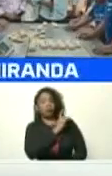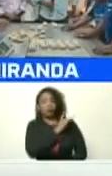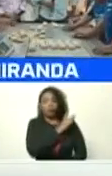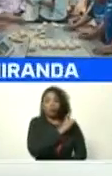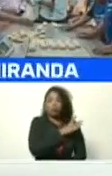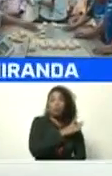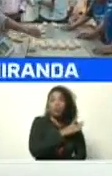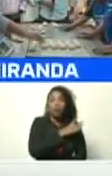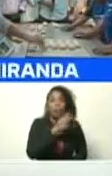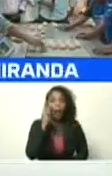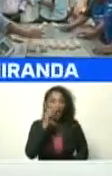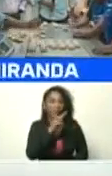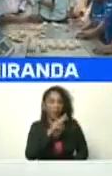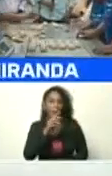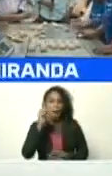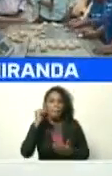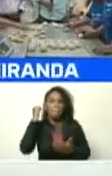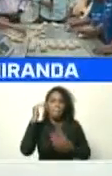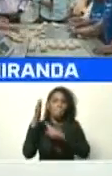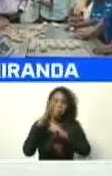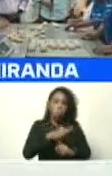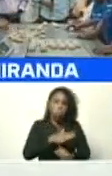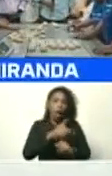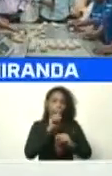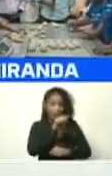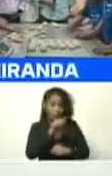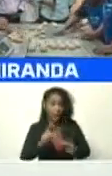¿Para que lo sobreexploten? ¿Para eso es la vida?